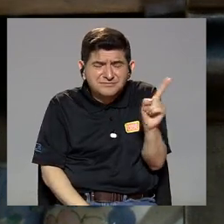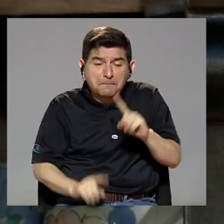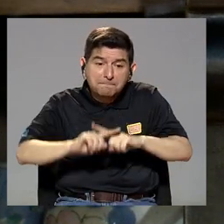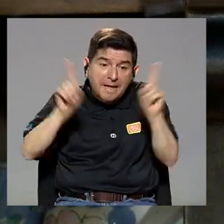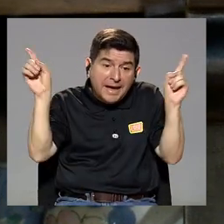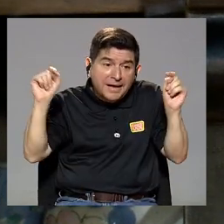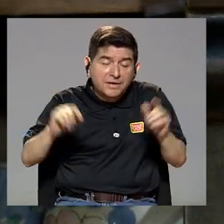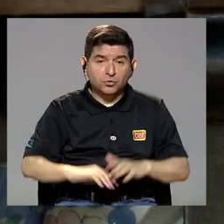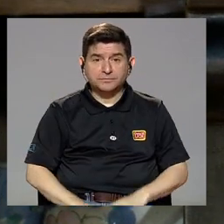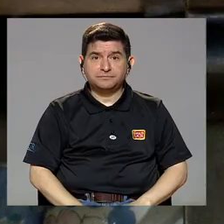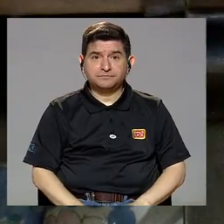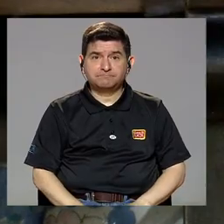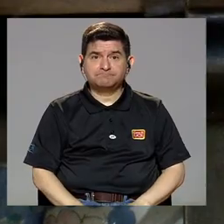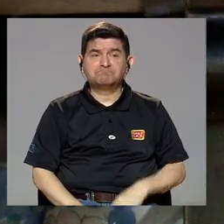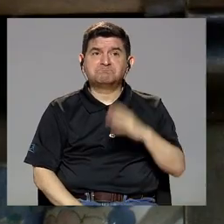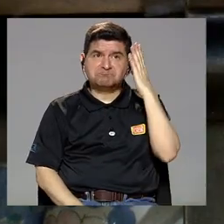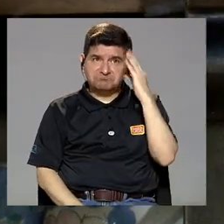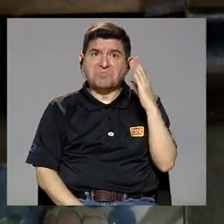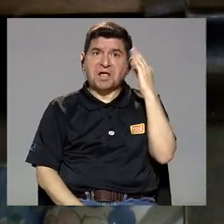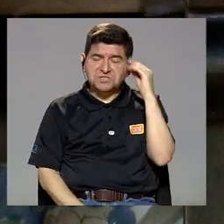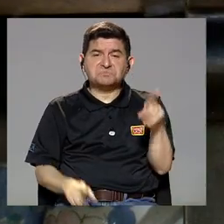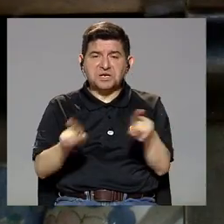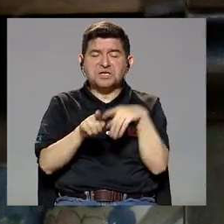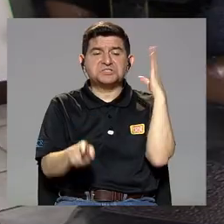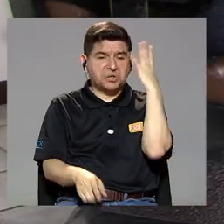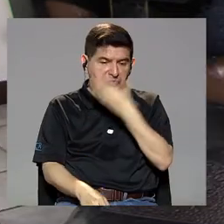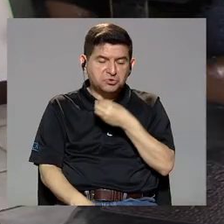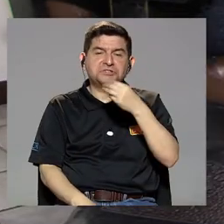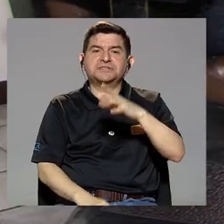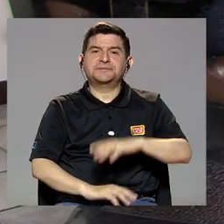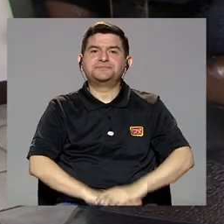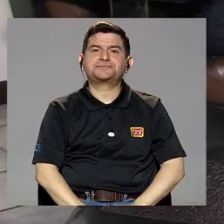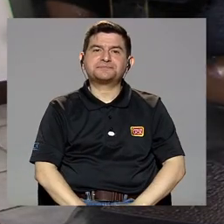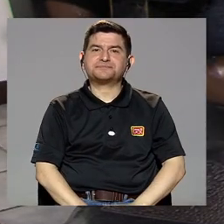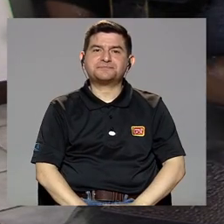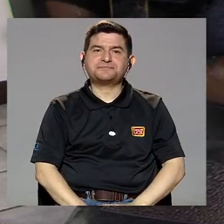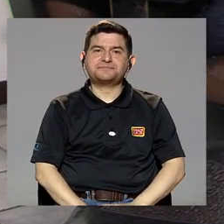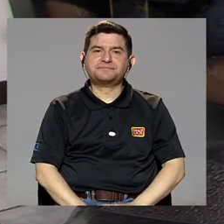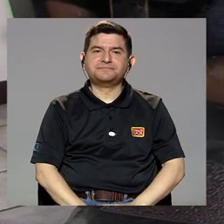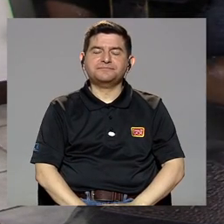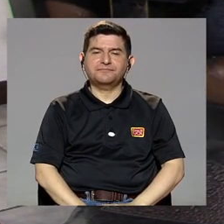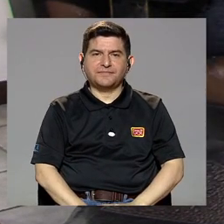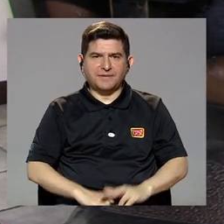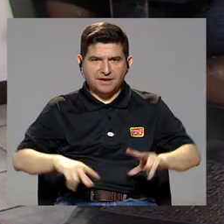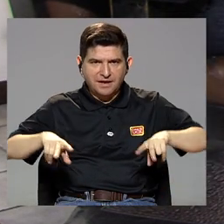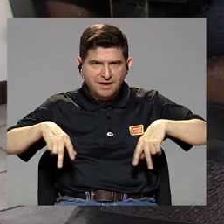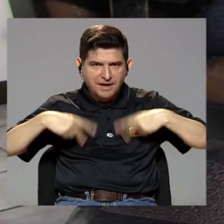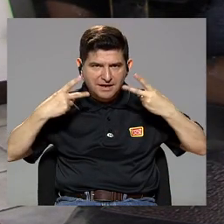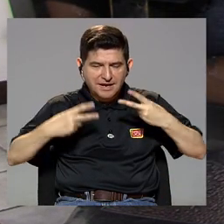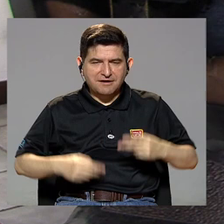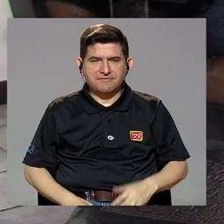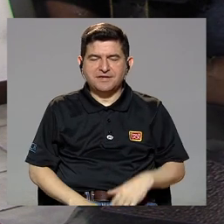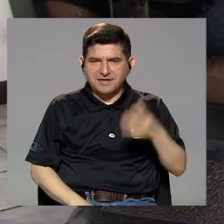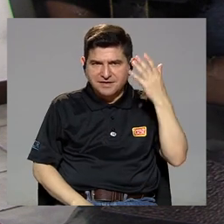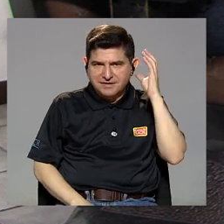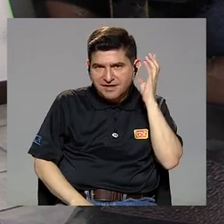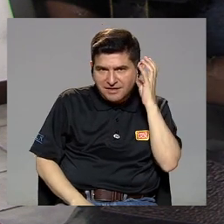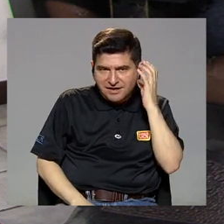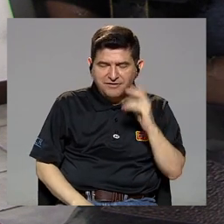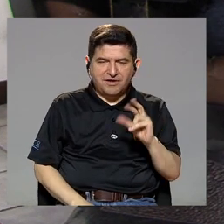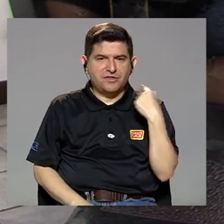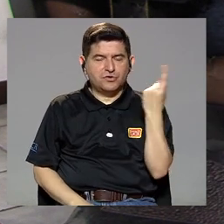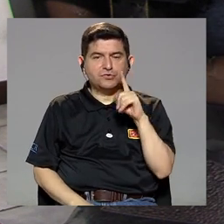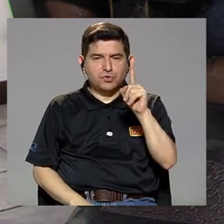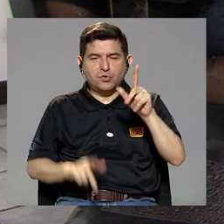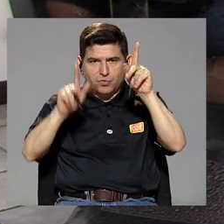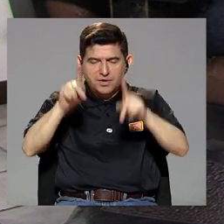fue fue una experiencia también bonita en la vida de la radio no solamente le marca a un hombre que